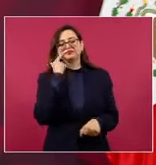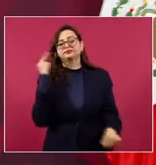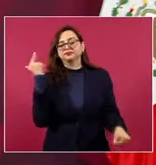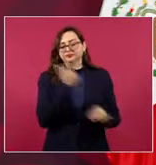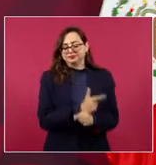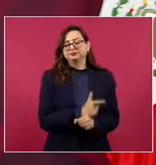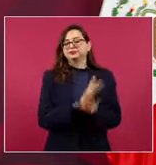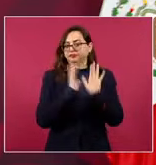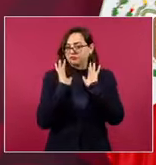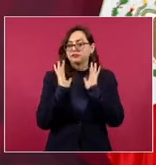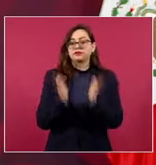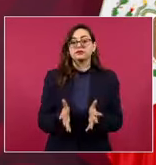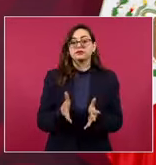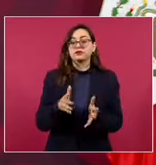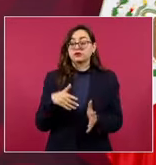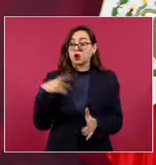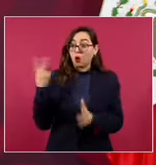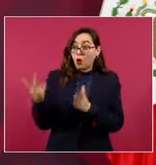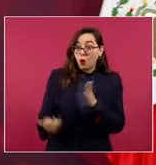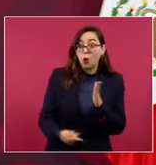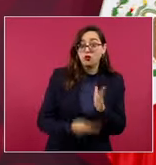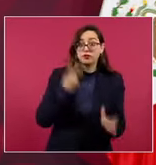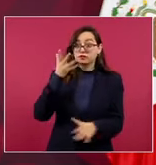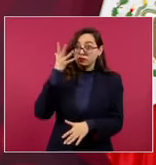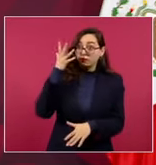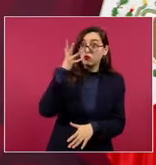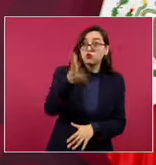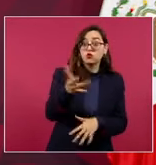es prevenir.